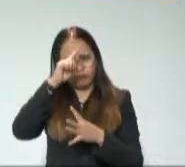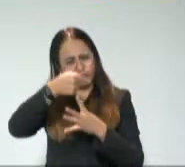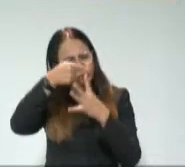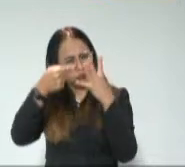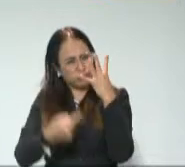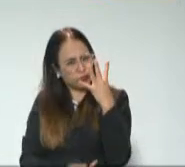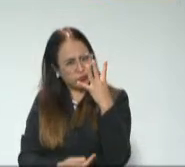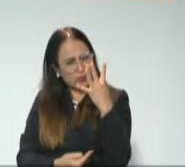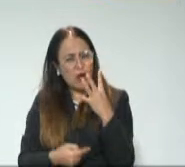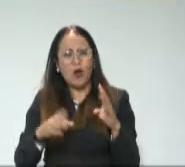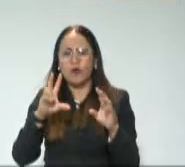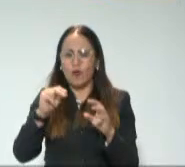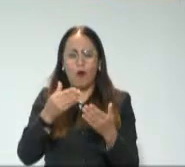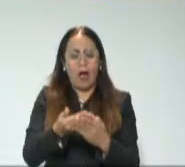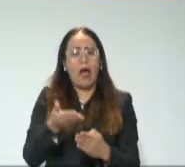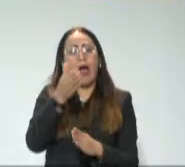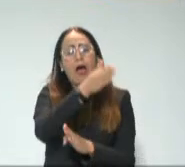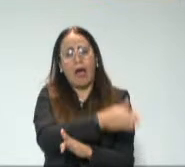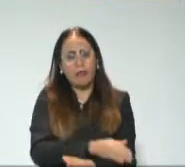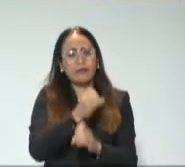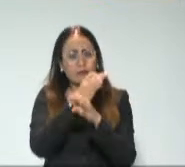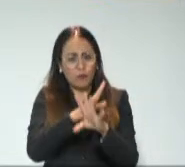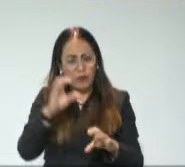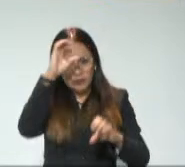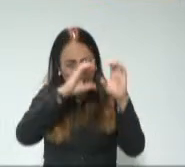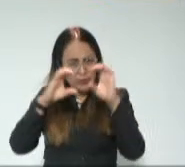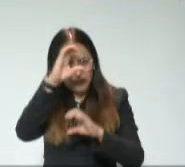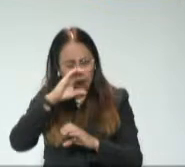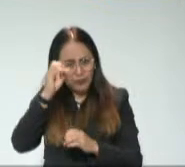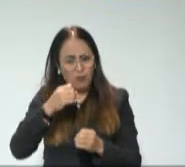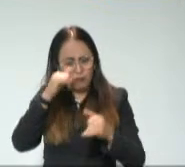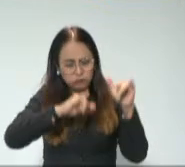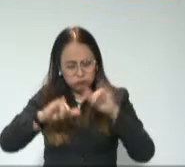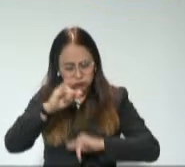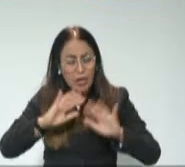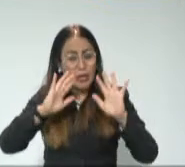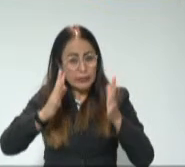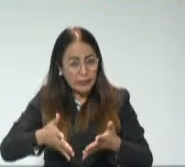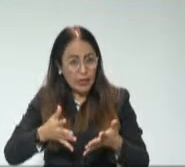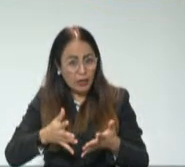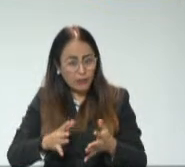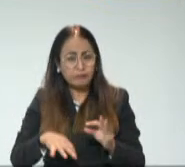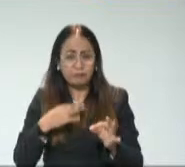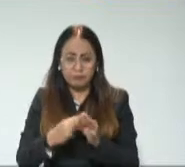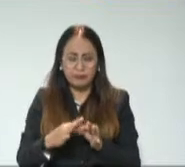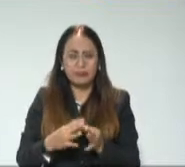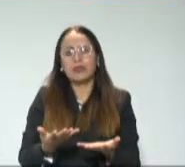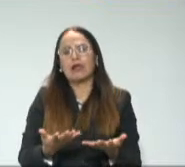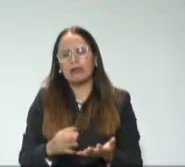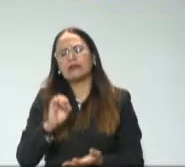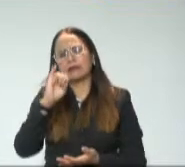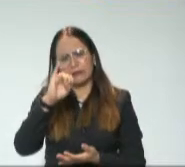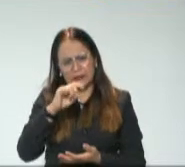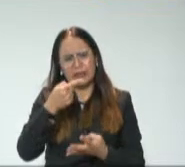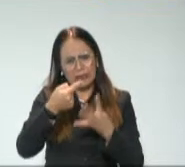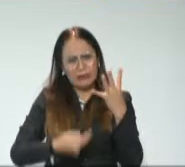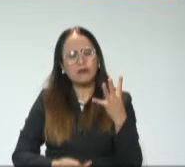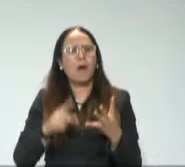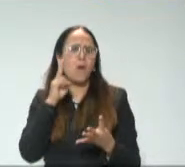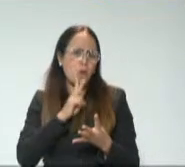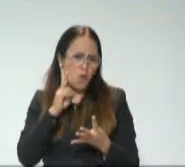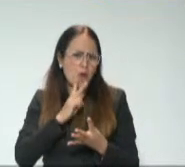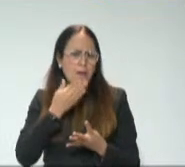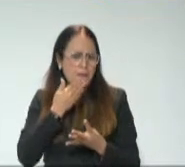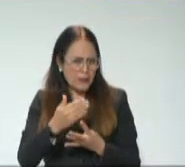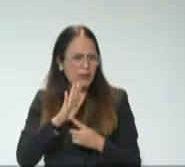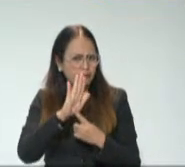toda la información Se confirme científicamente y se apruebe formalmente lo cual es muy importante en el sentido de generar certeza sobre lo que se comunica